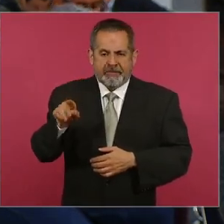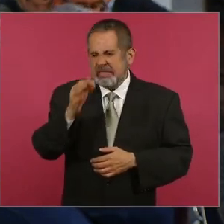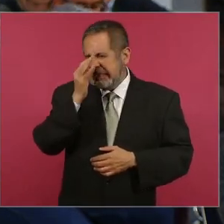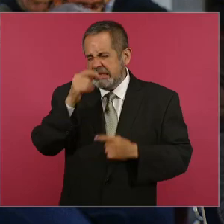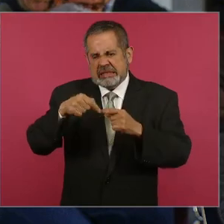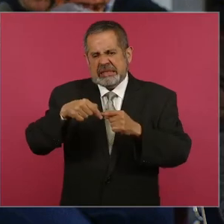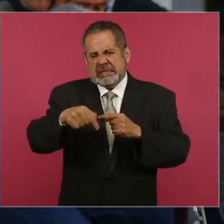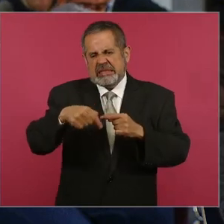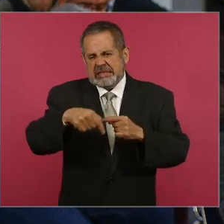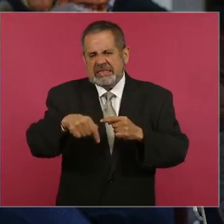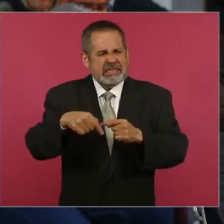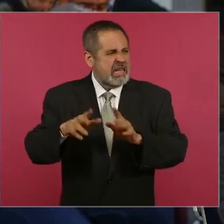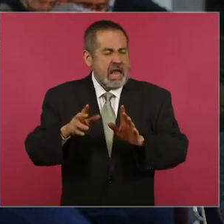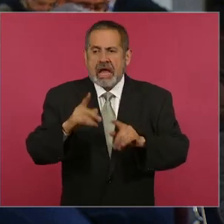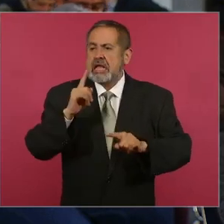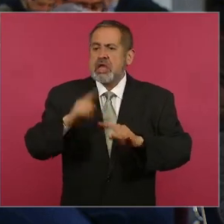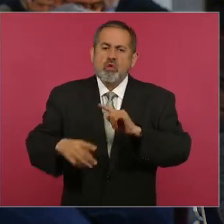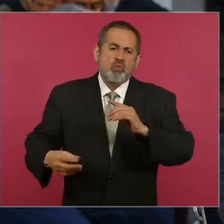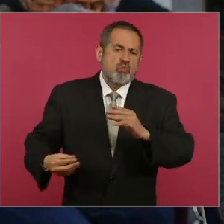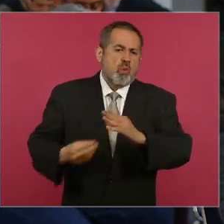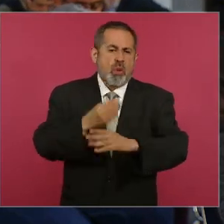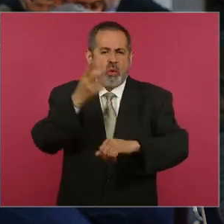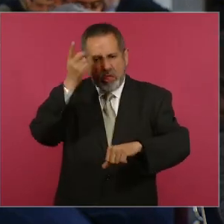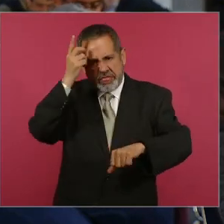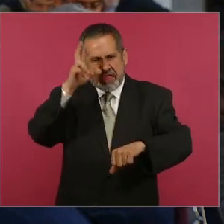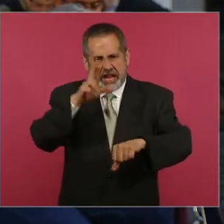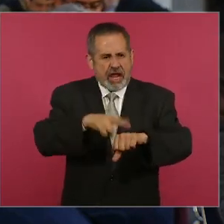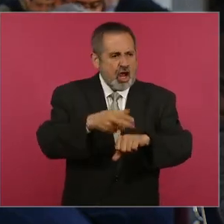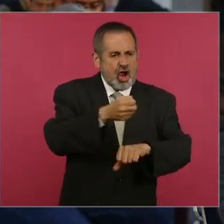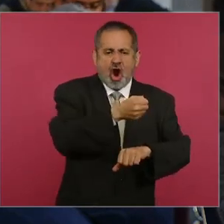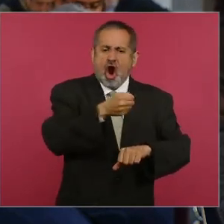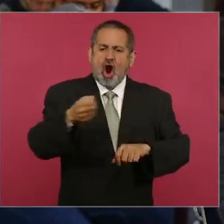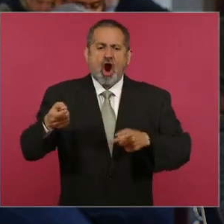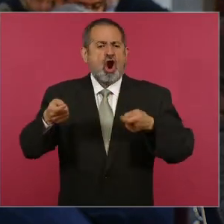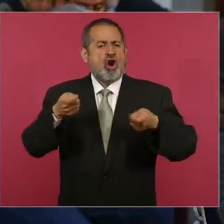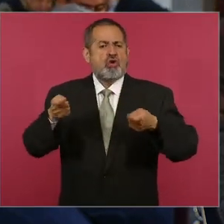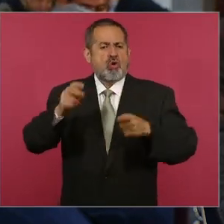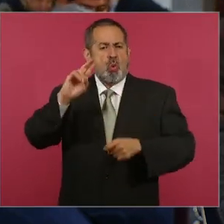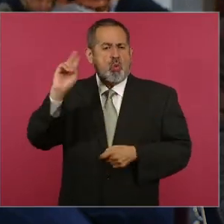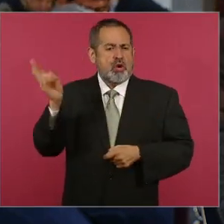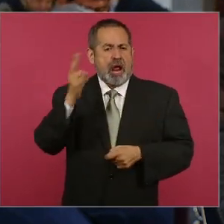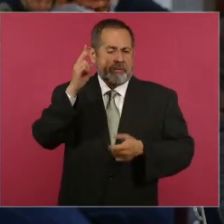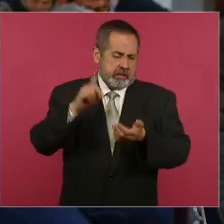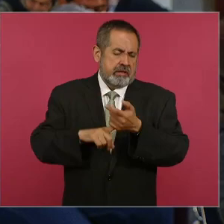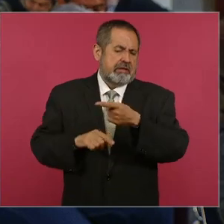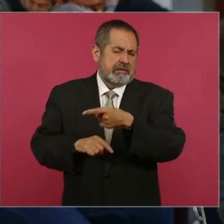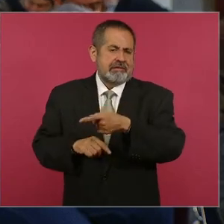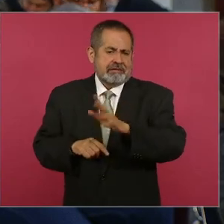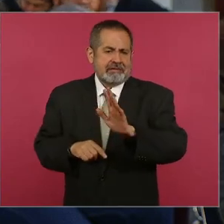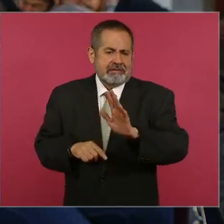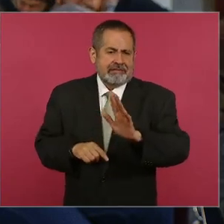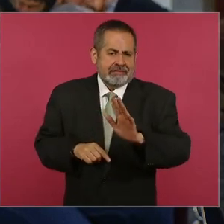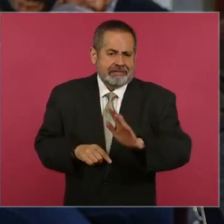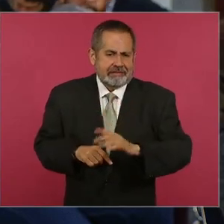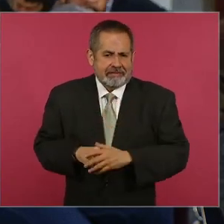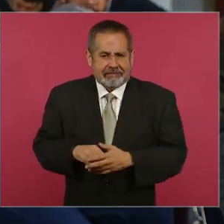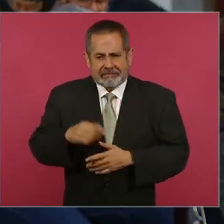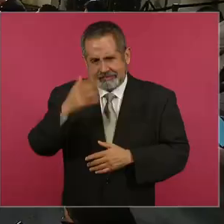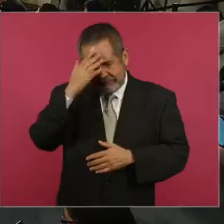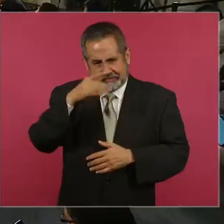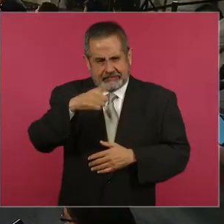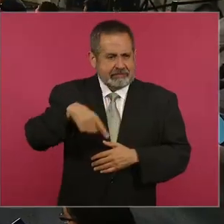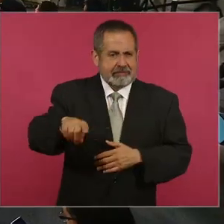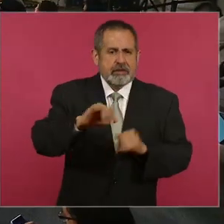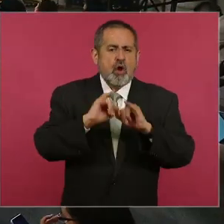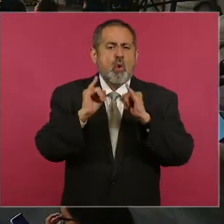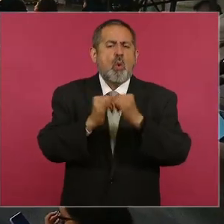conocer quién va a ocupar la rectoría de la UNAM, dado pues la decisión de la